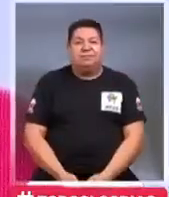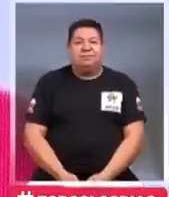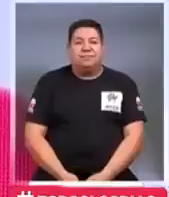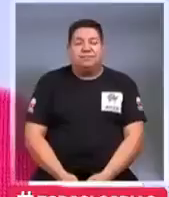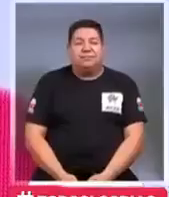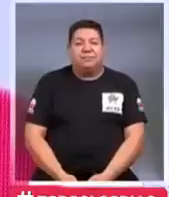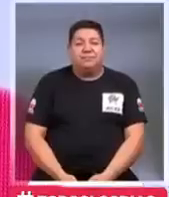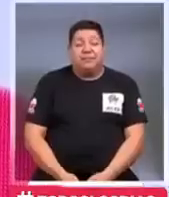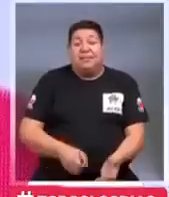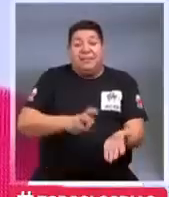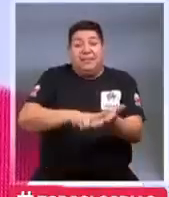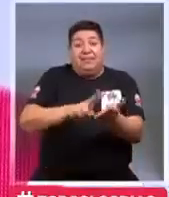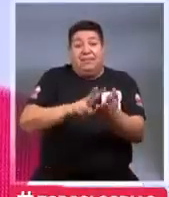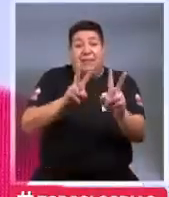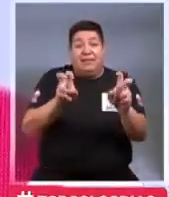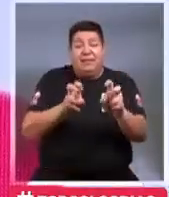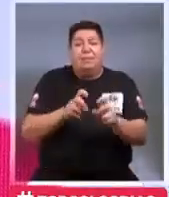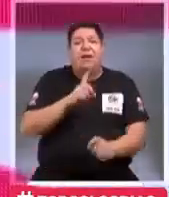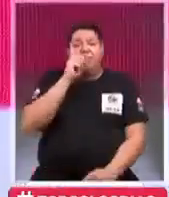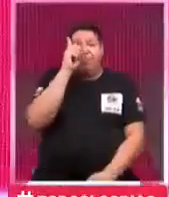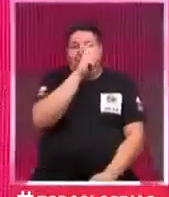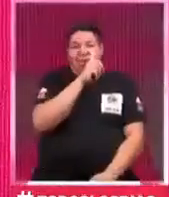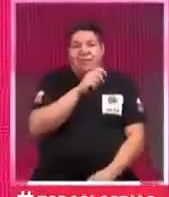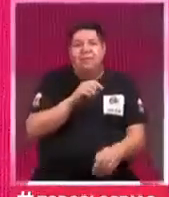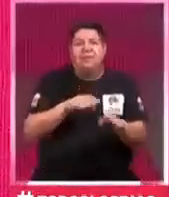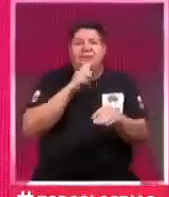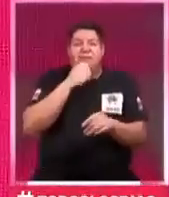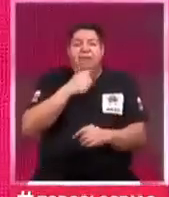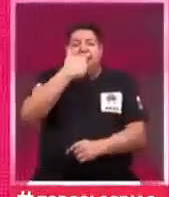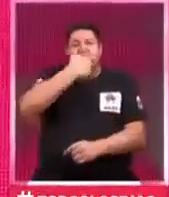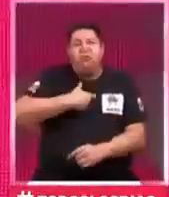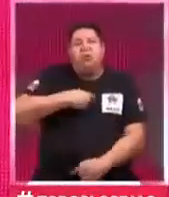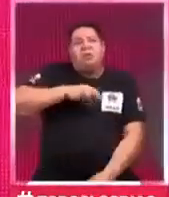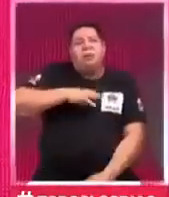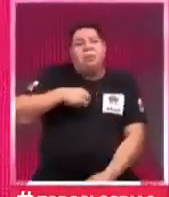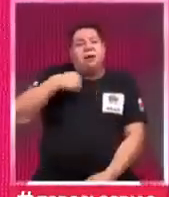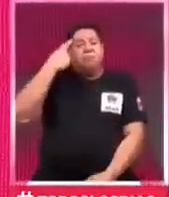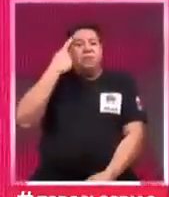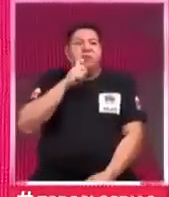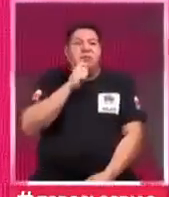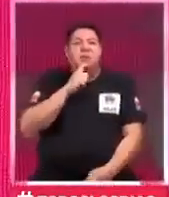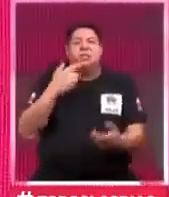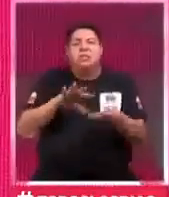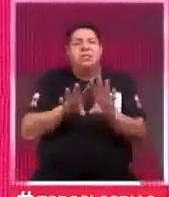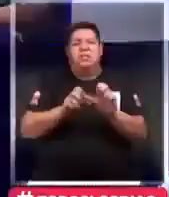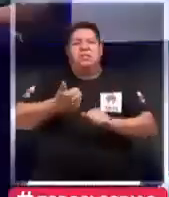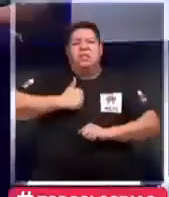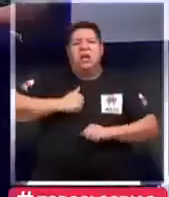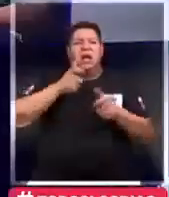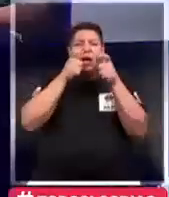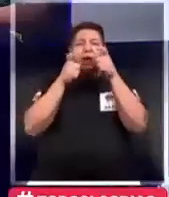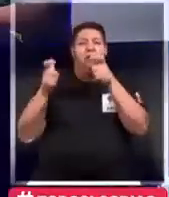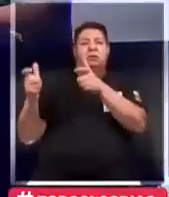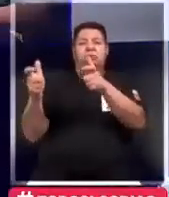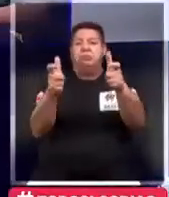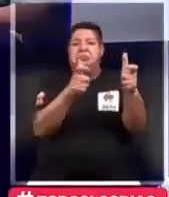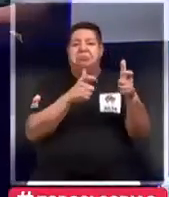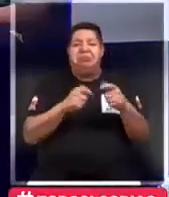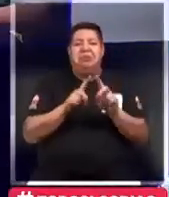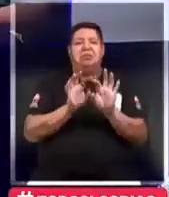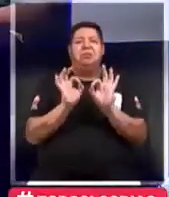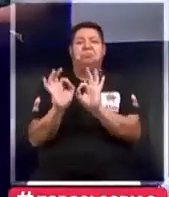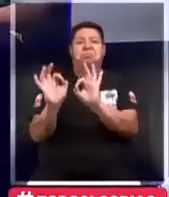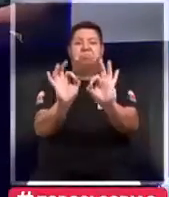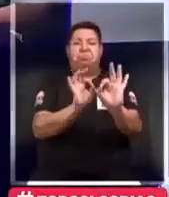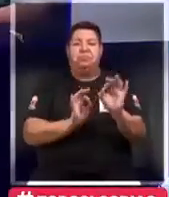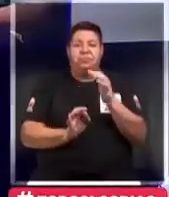Fue difícil porque uno como mamá muchas veces piensa que uno lleva el control, que uno hace todo